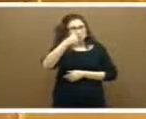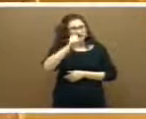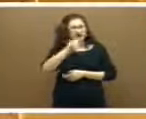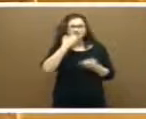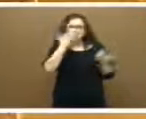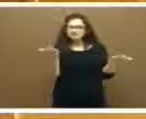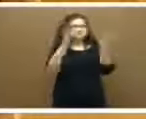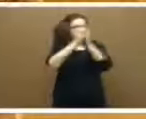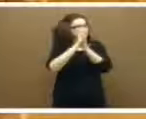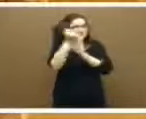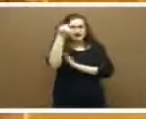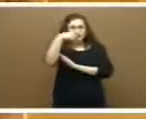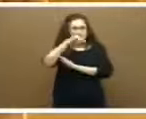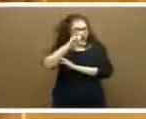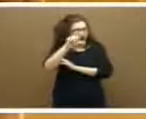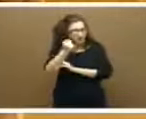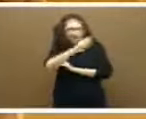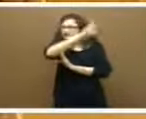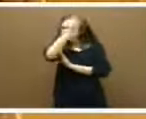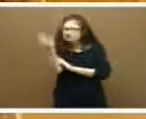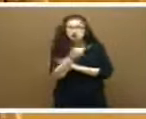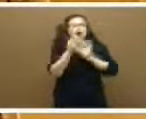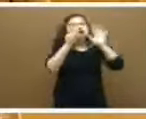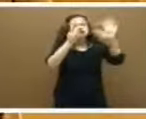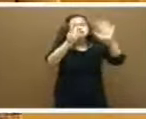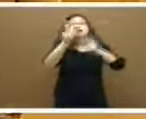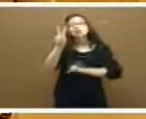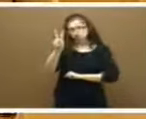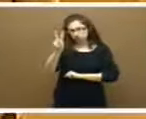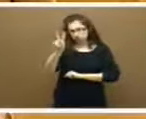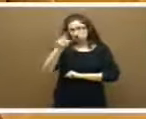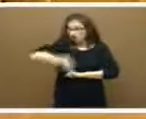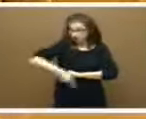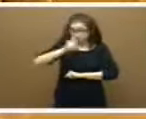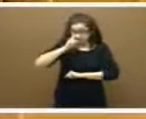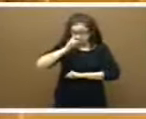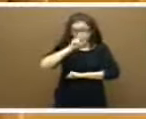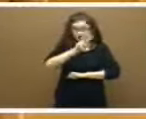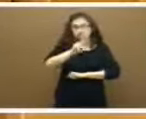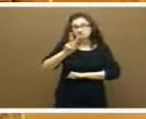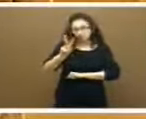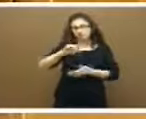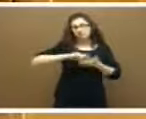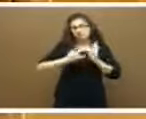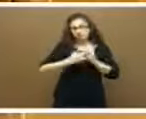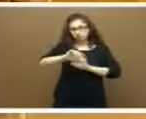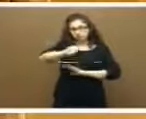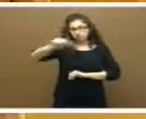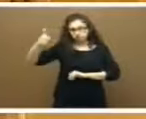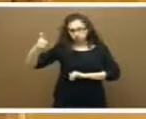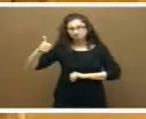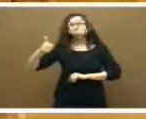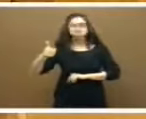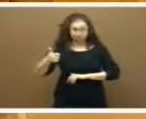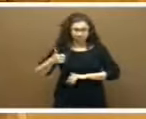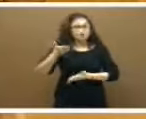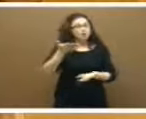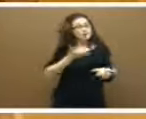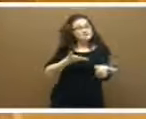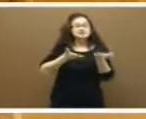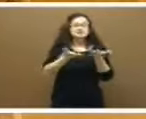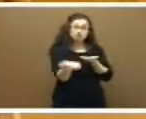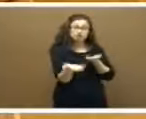Amalia, entre otras muchas. 82. Este año les recuerdo que han sido 23 los proyectos concedidos. La compensación,